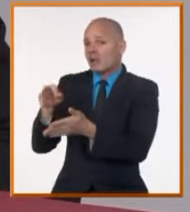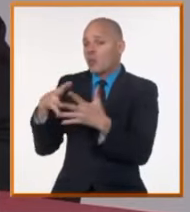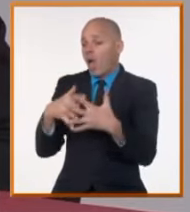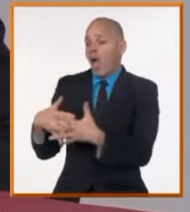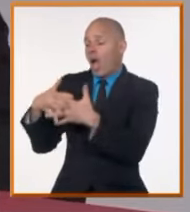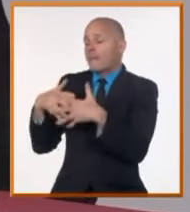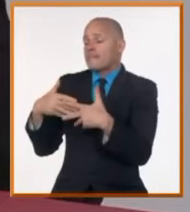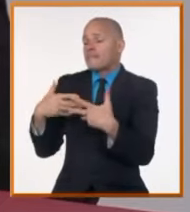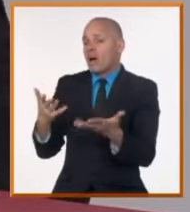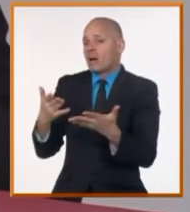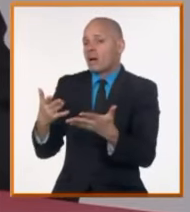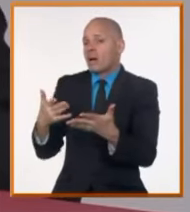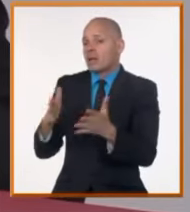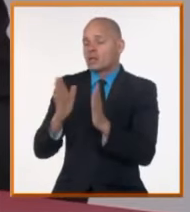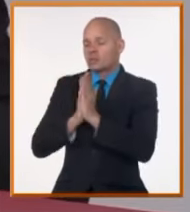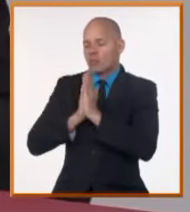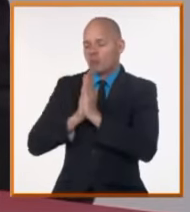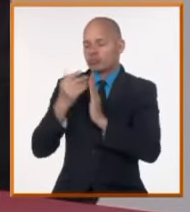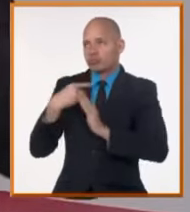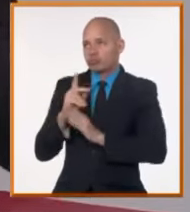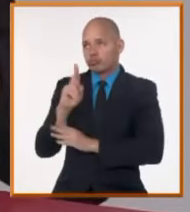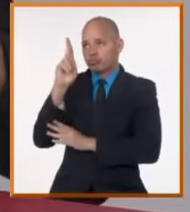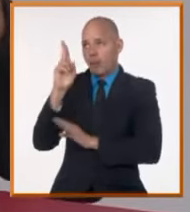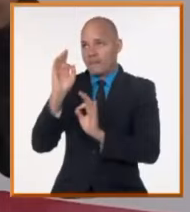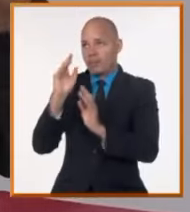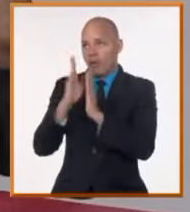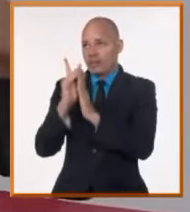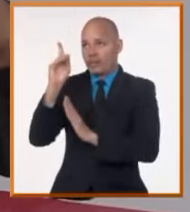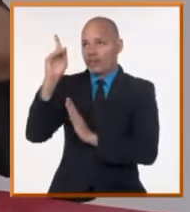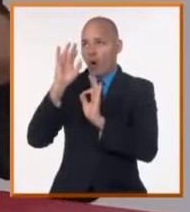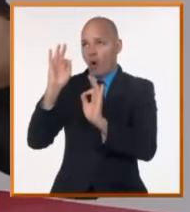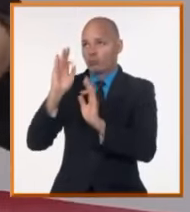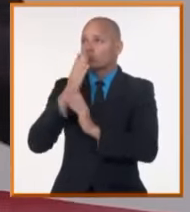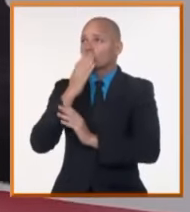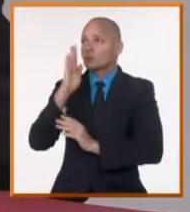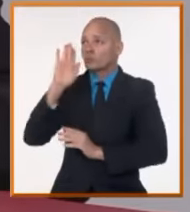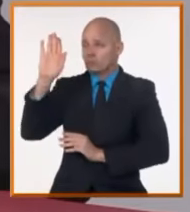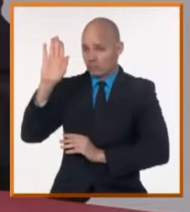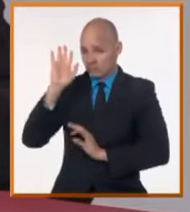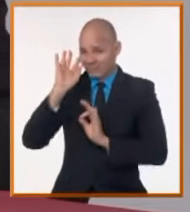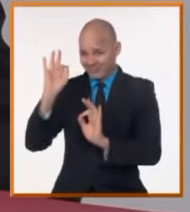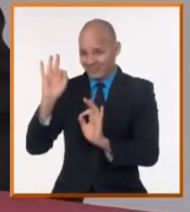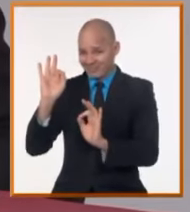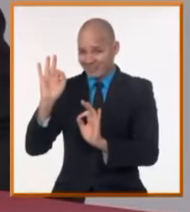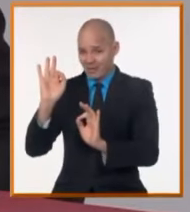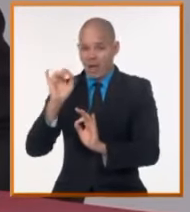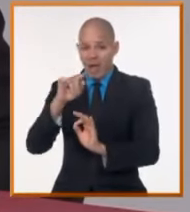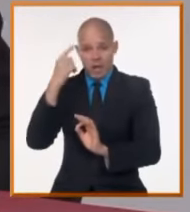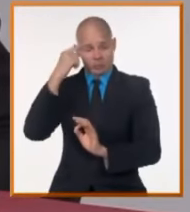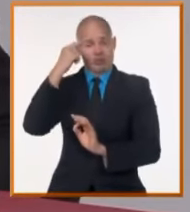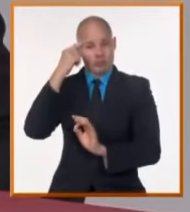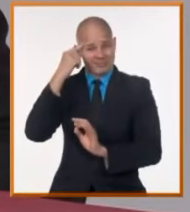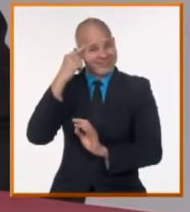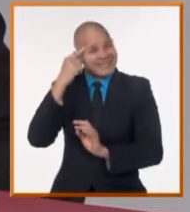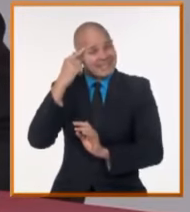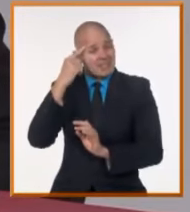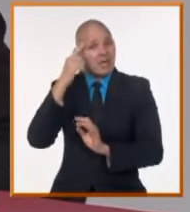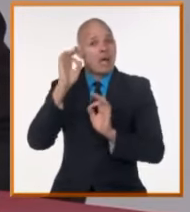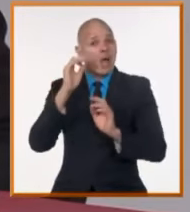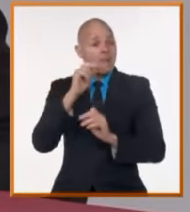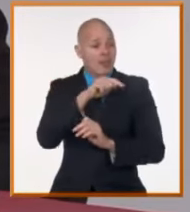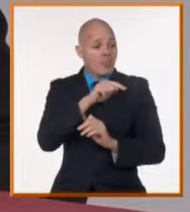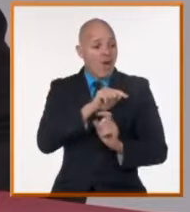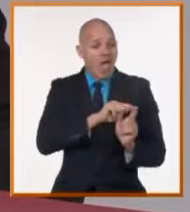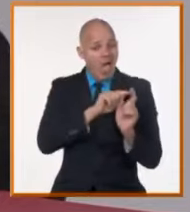Es decir, esos son dos principios en que estos puritanos llegan a Norteamérica,